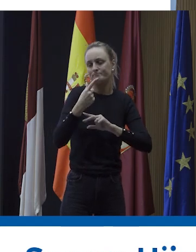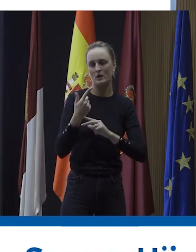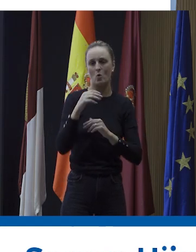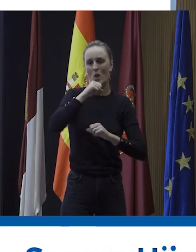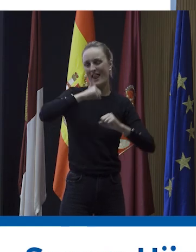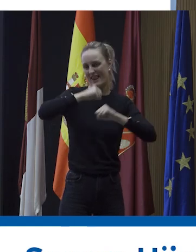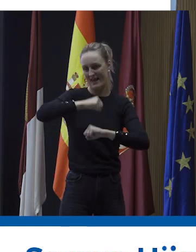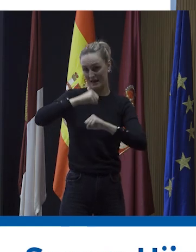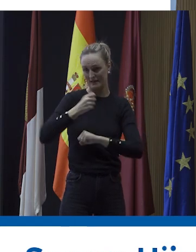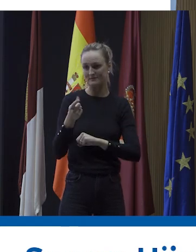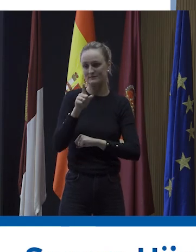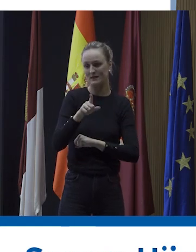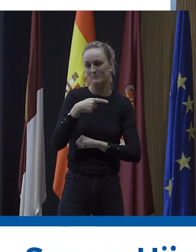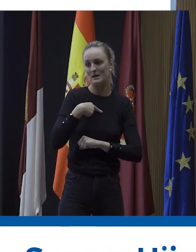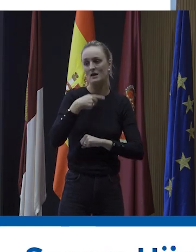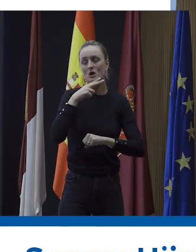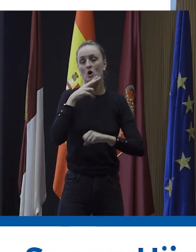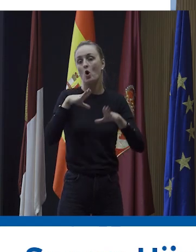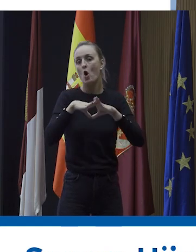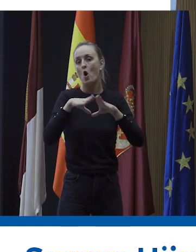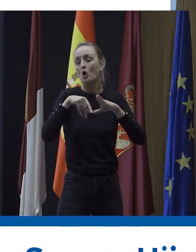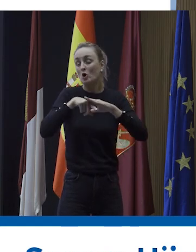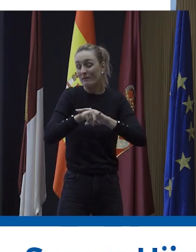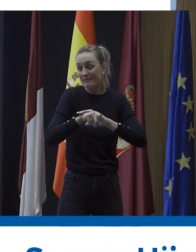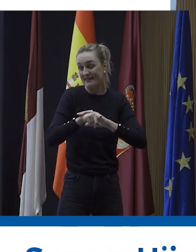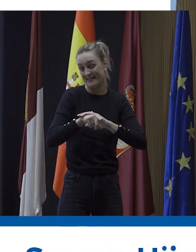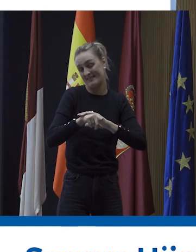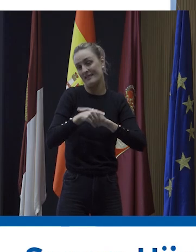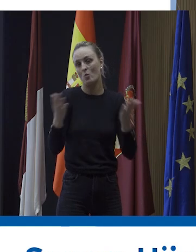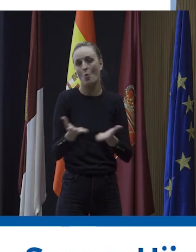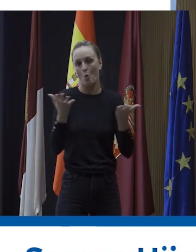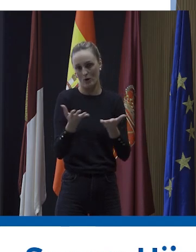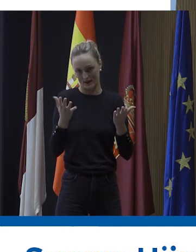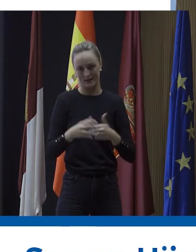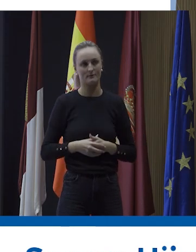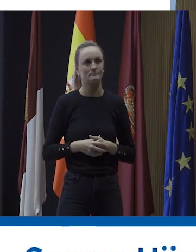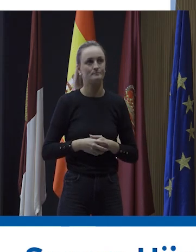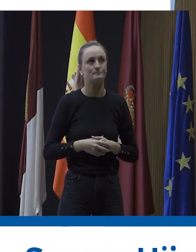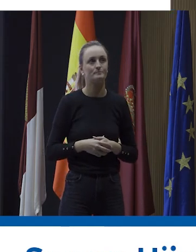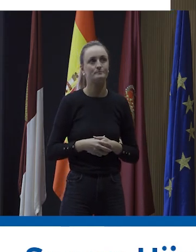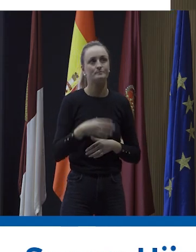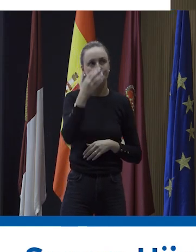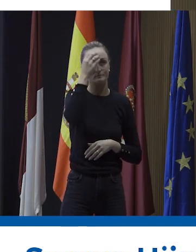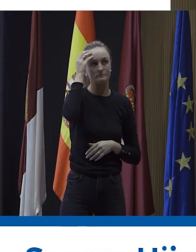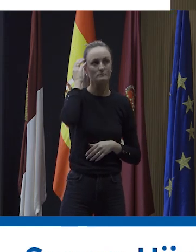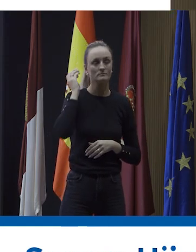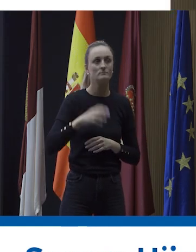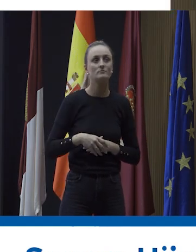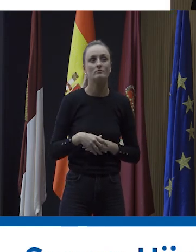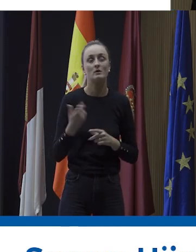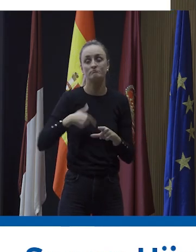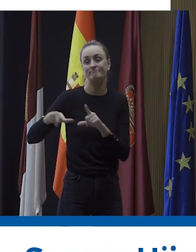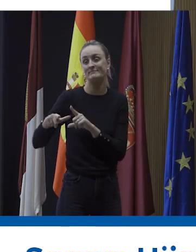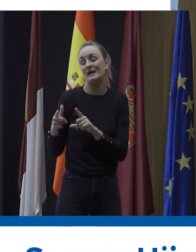la incontinencia urinaria de urgencia o las urgencias miccionales, ¿vale? Entonces, nuestro perfil